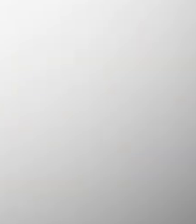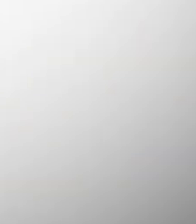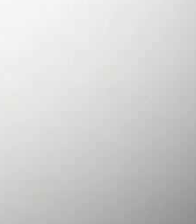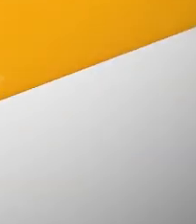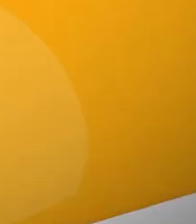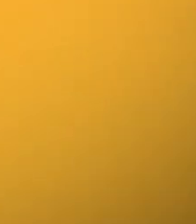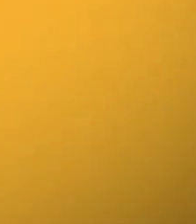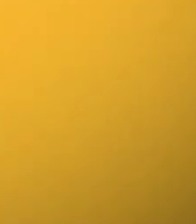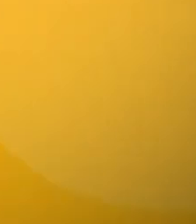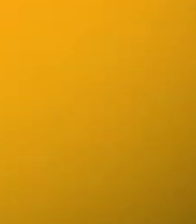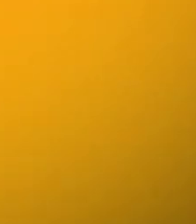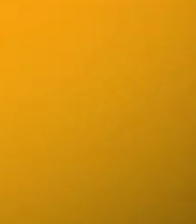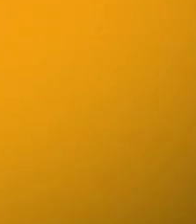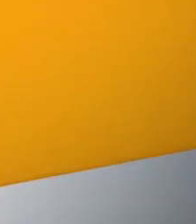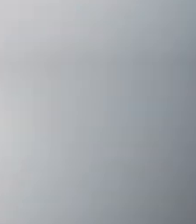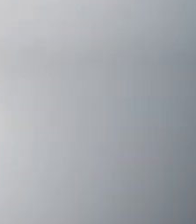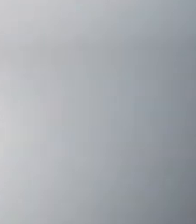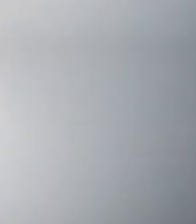Gracias.